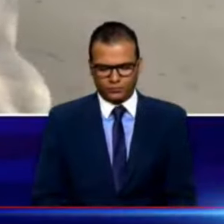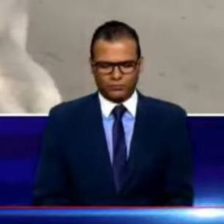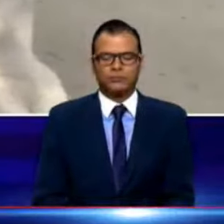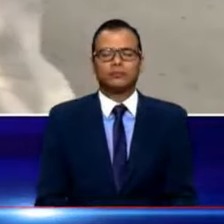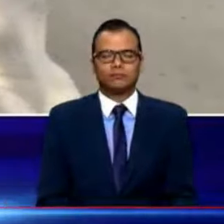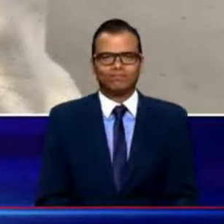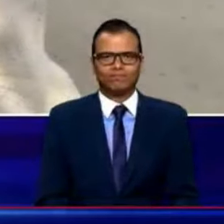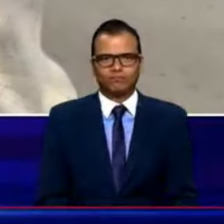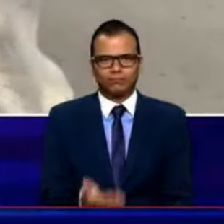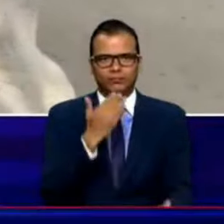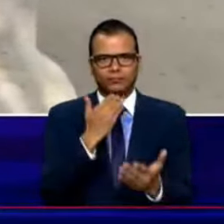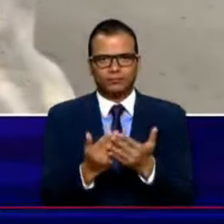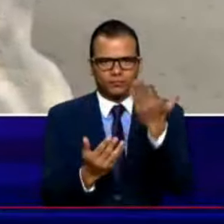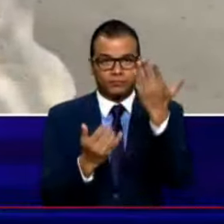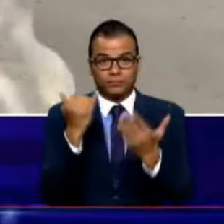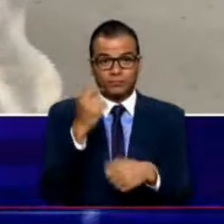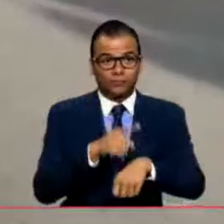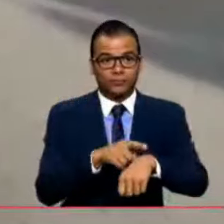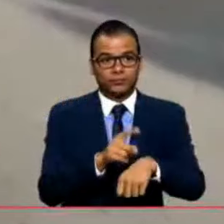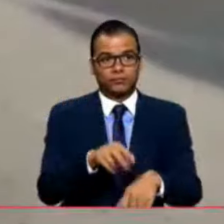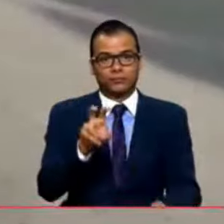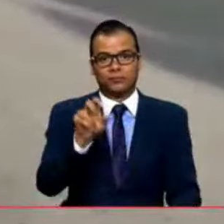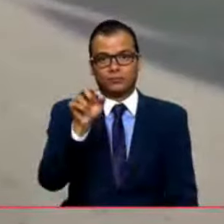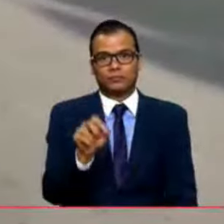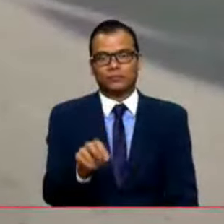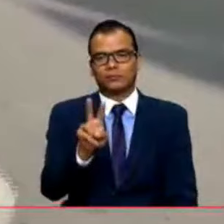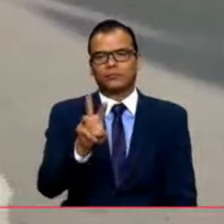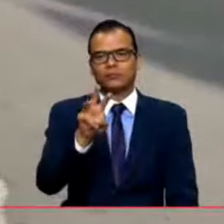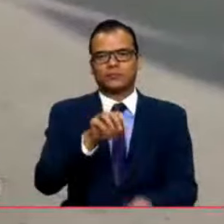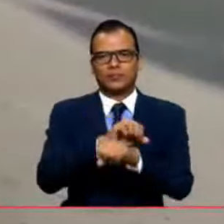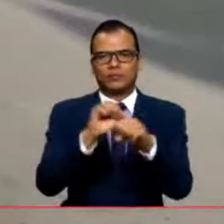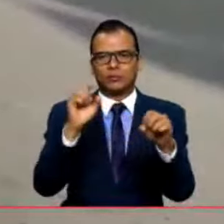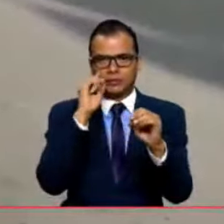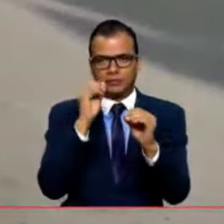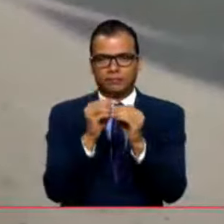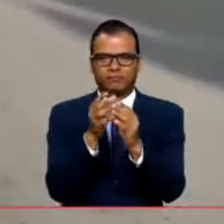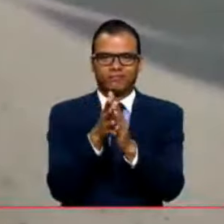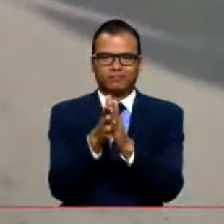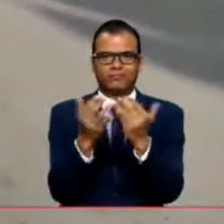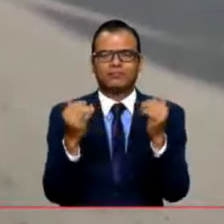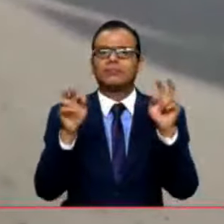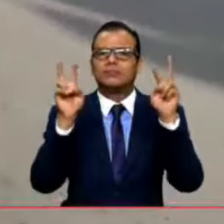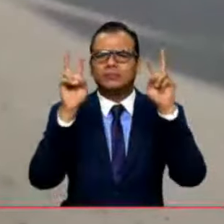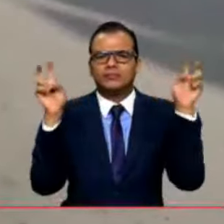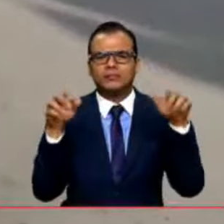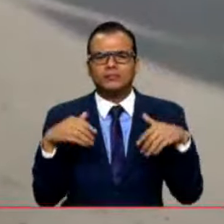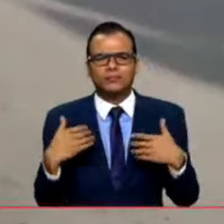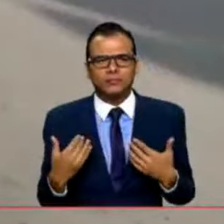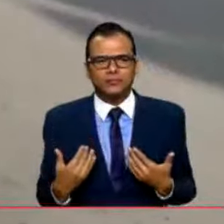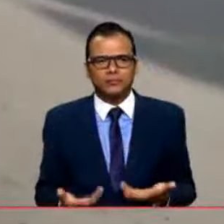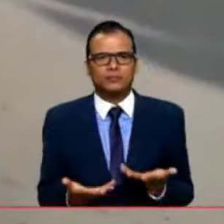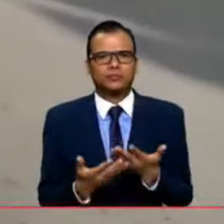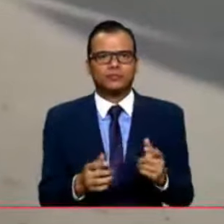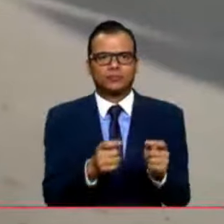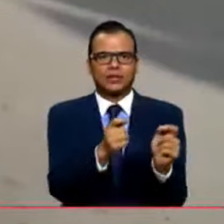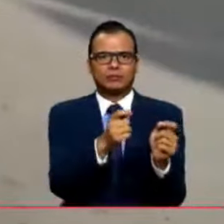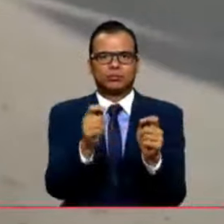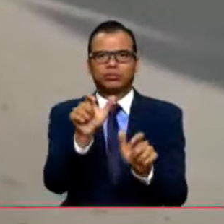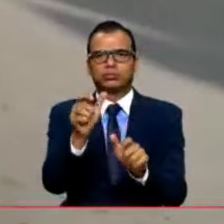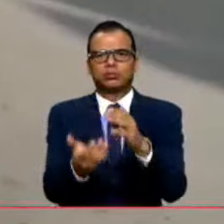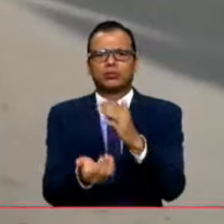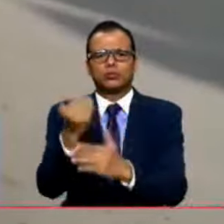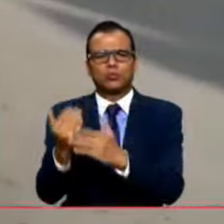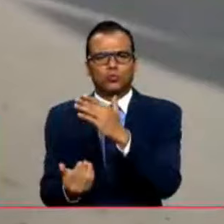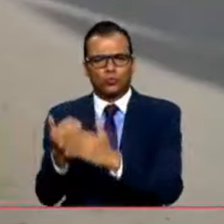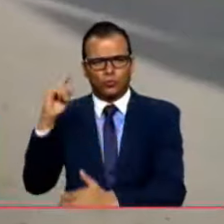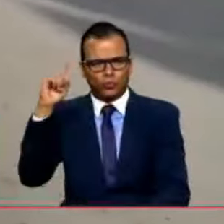Gracias, Judy. Un gusto saludarlas. 7:23 a.m. Y así es, continuemos hablando de las posesiones en el departamento del